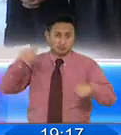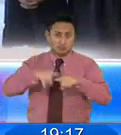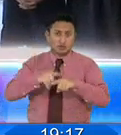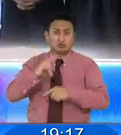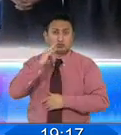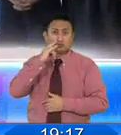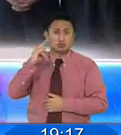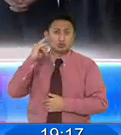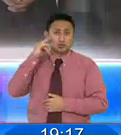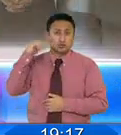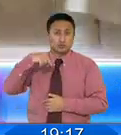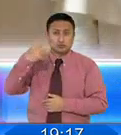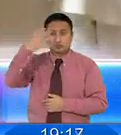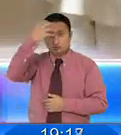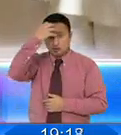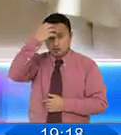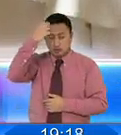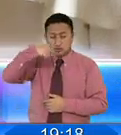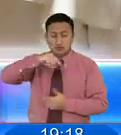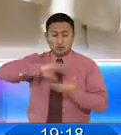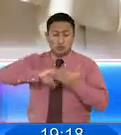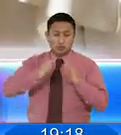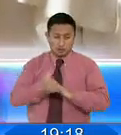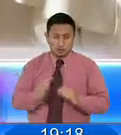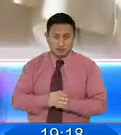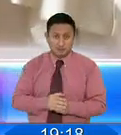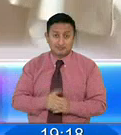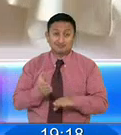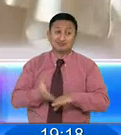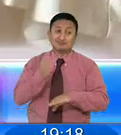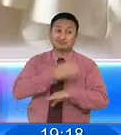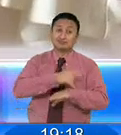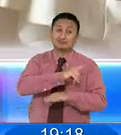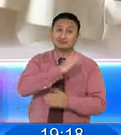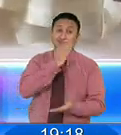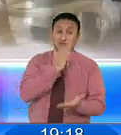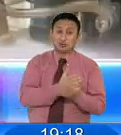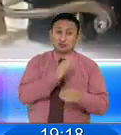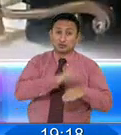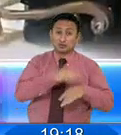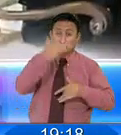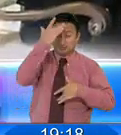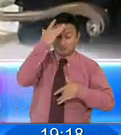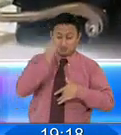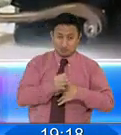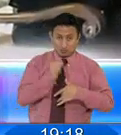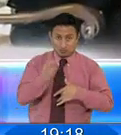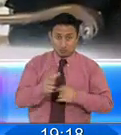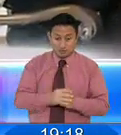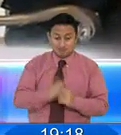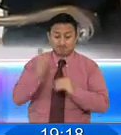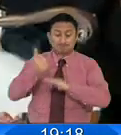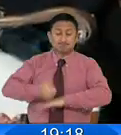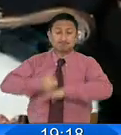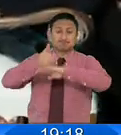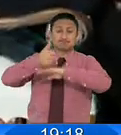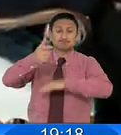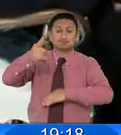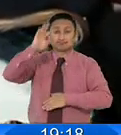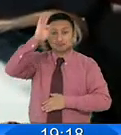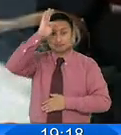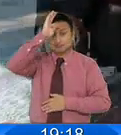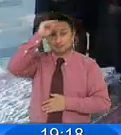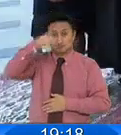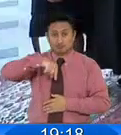y educación en comunidad, que fueron suspendidos a causa de la pandemia. La máxima autoridad de la Iglesia Católica envió